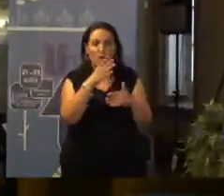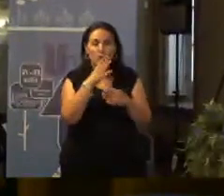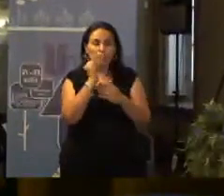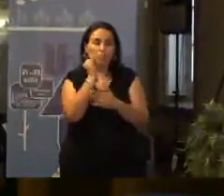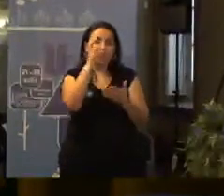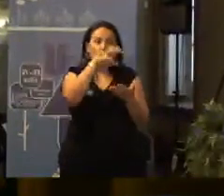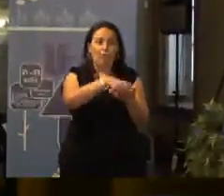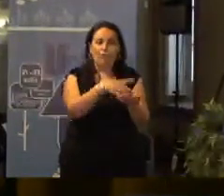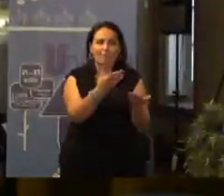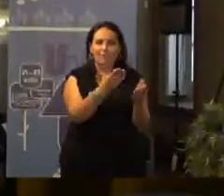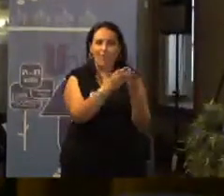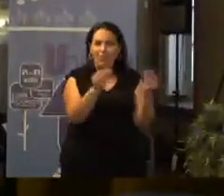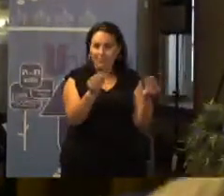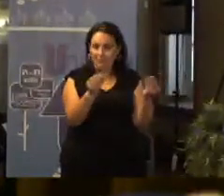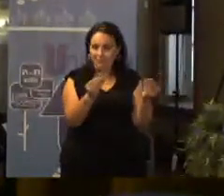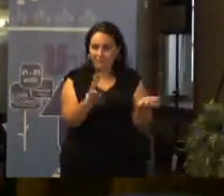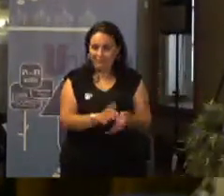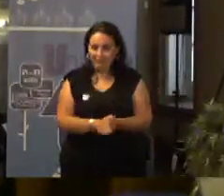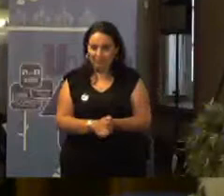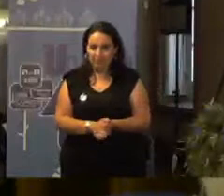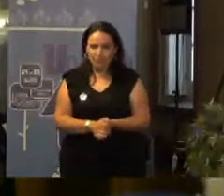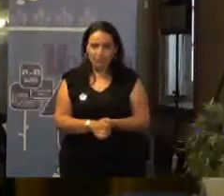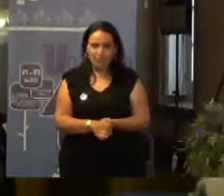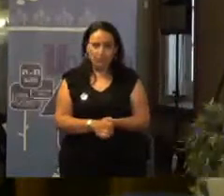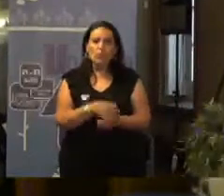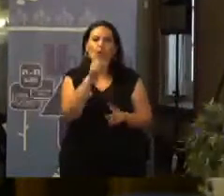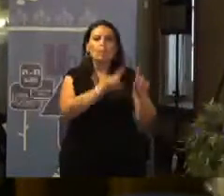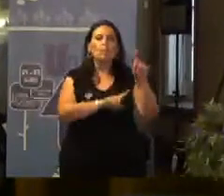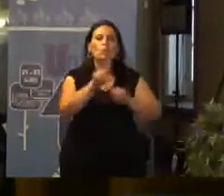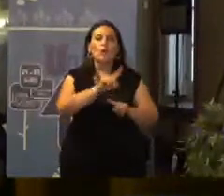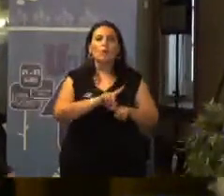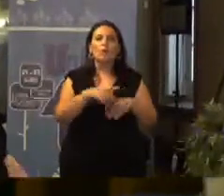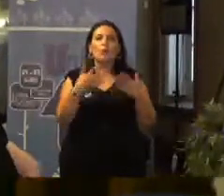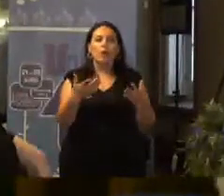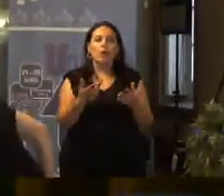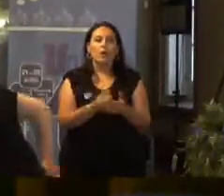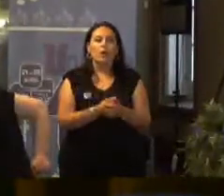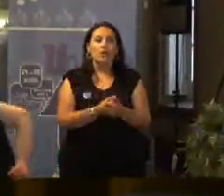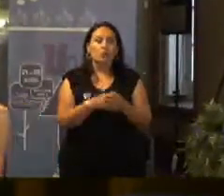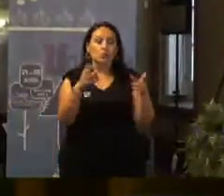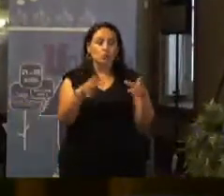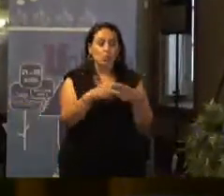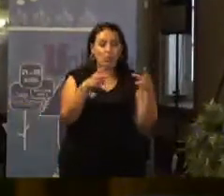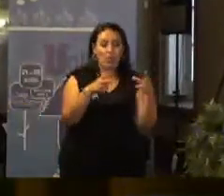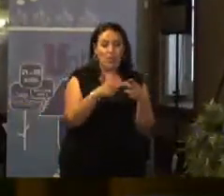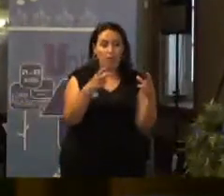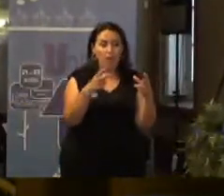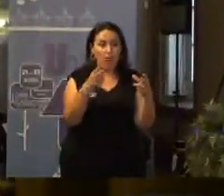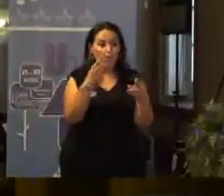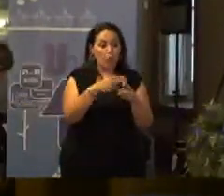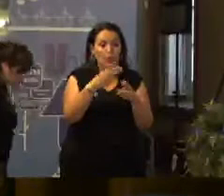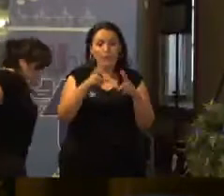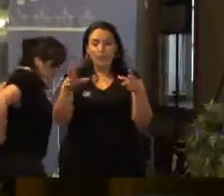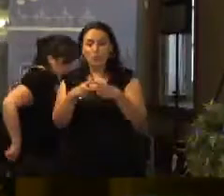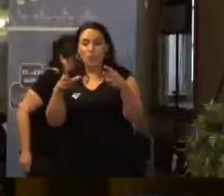están mortas. Precisamente, un dos problemas é cando o divorcio entre a sociedade política e a sociedade civil chega a un degrau